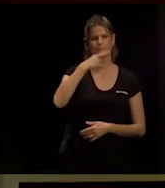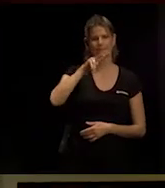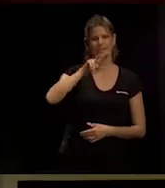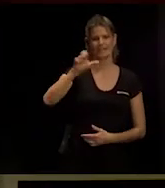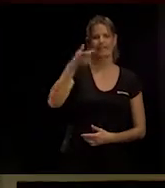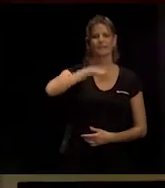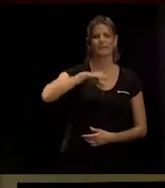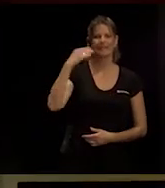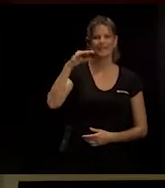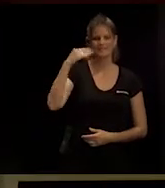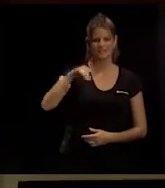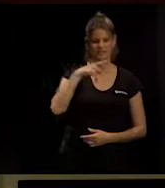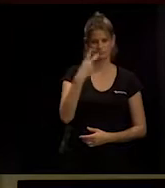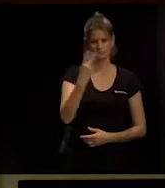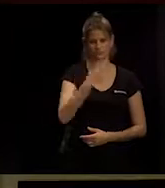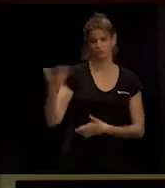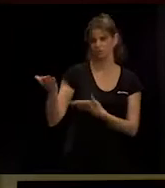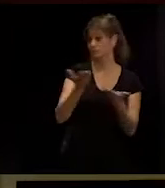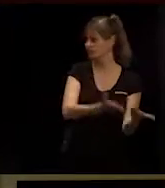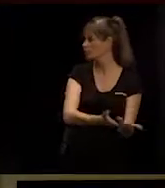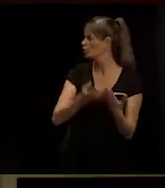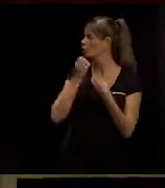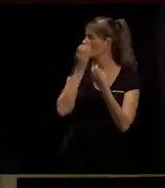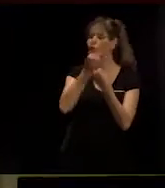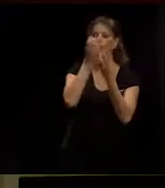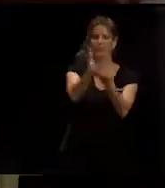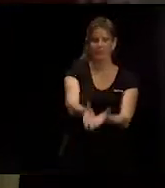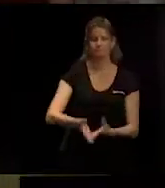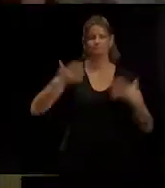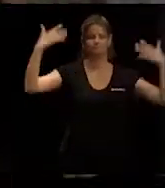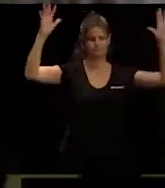Cristina Huar. Así que adelante, os invito a que paséis a comunicaros.